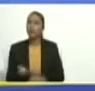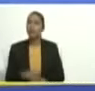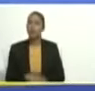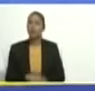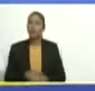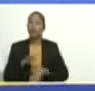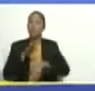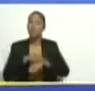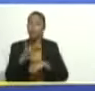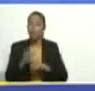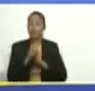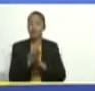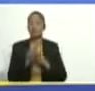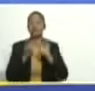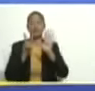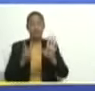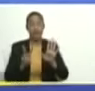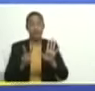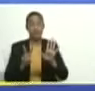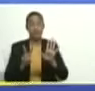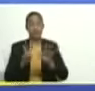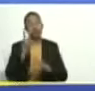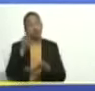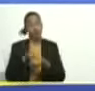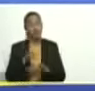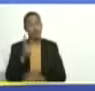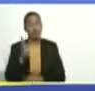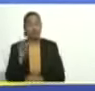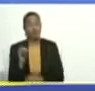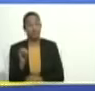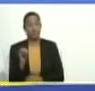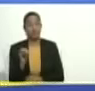Porque es el 17 de diciembre de 2030